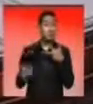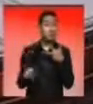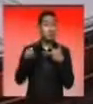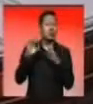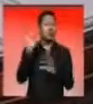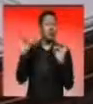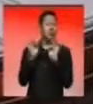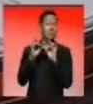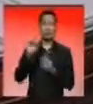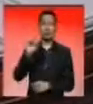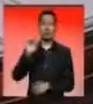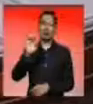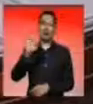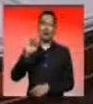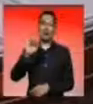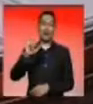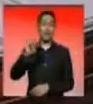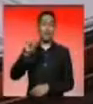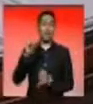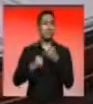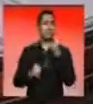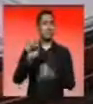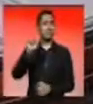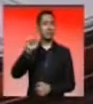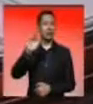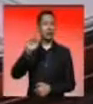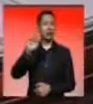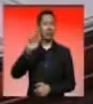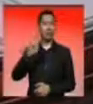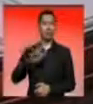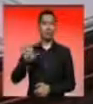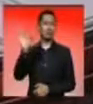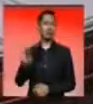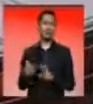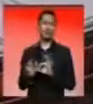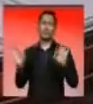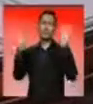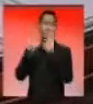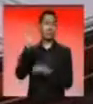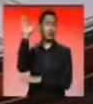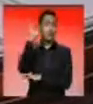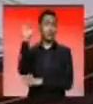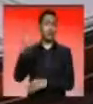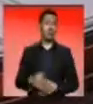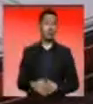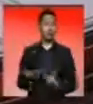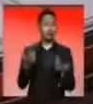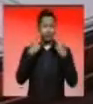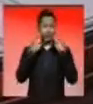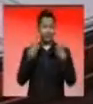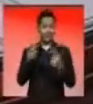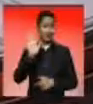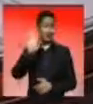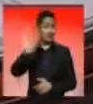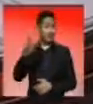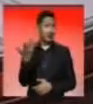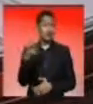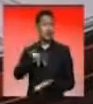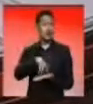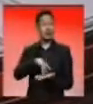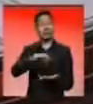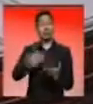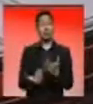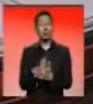perfección a Sebastián Yatra, el artista más importante de la música urbana en Colombia. Conozcamos a continuación en la siguiente nota su último